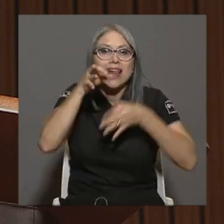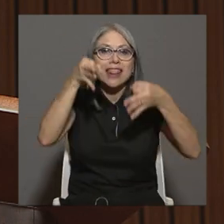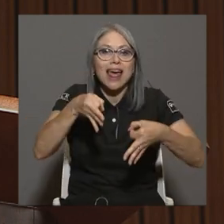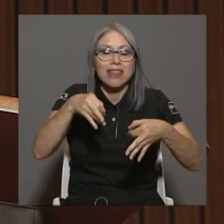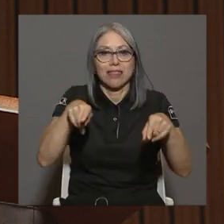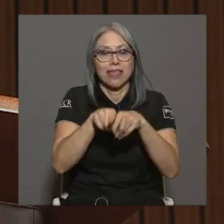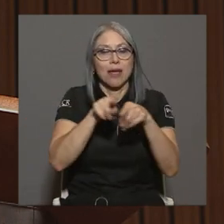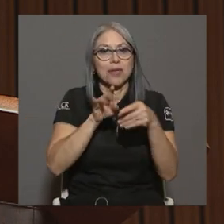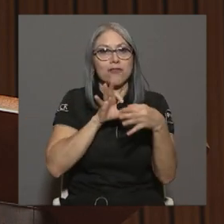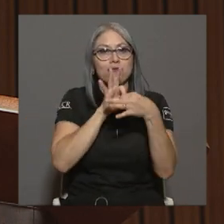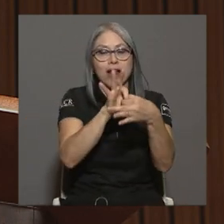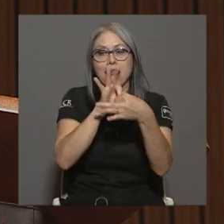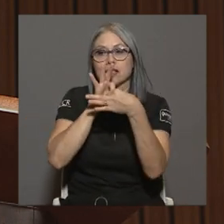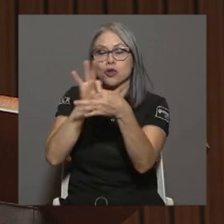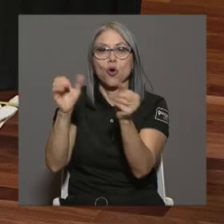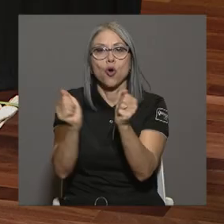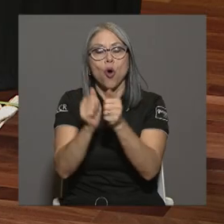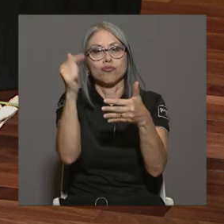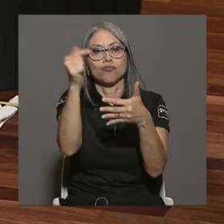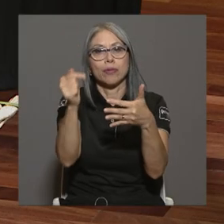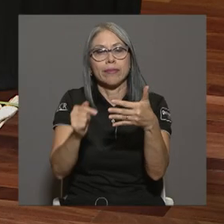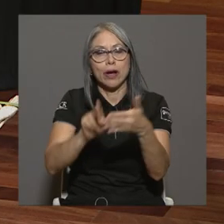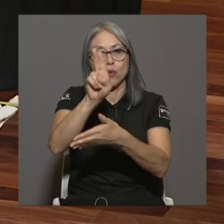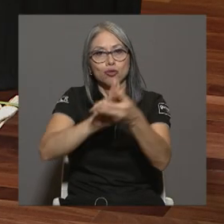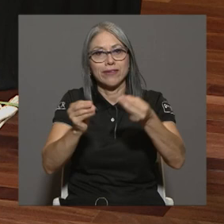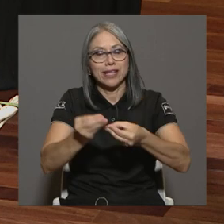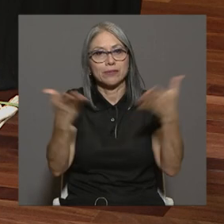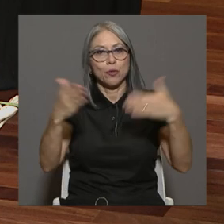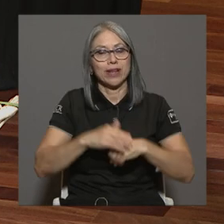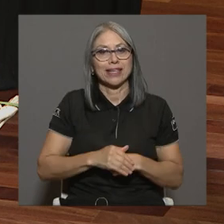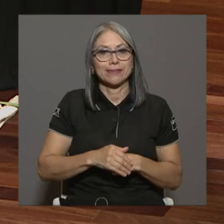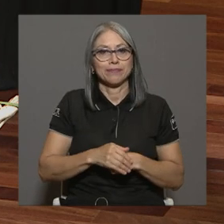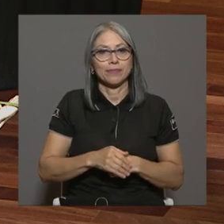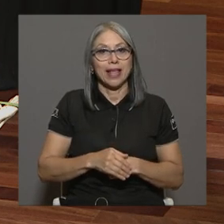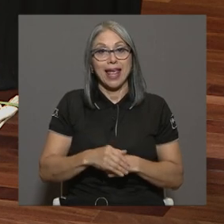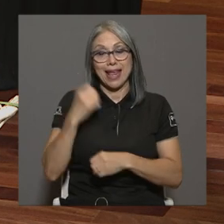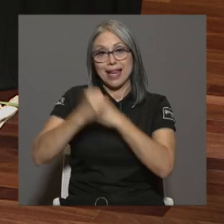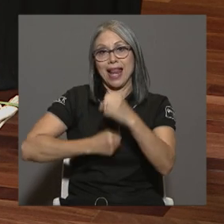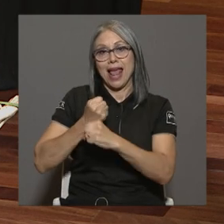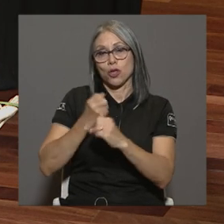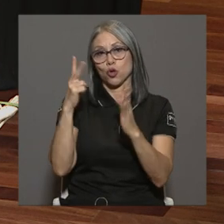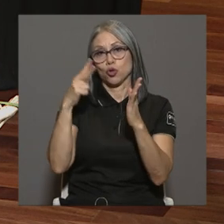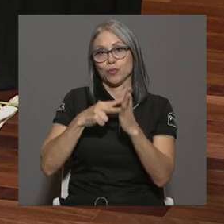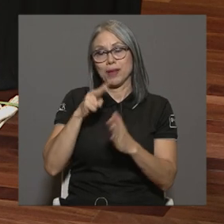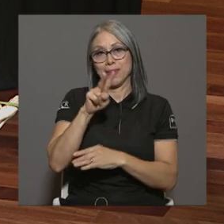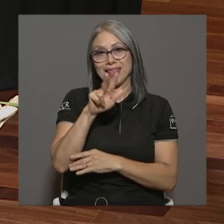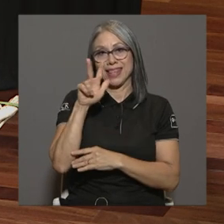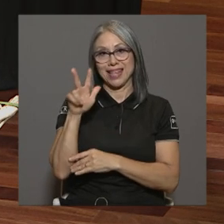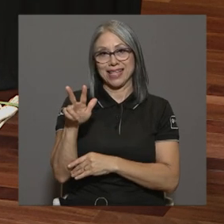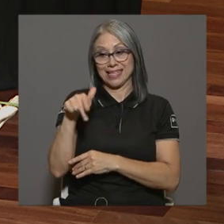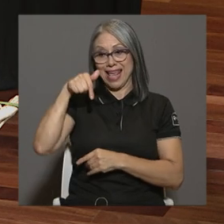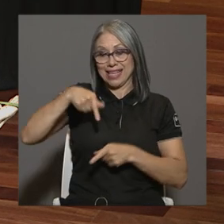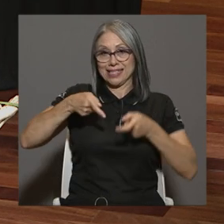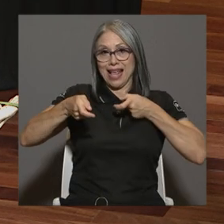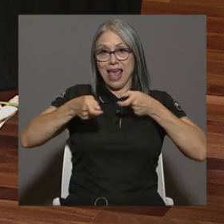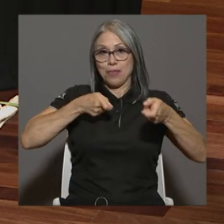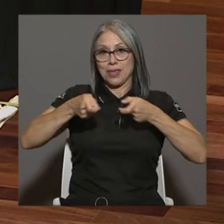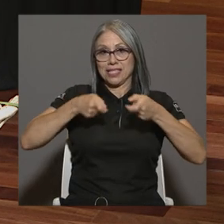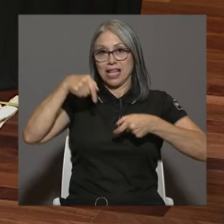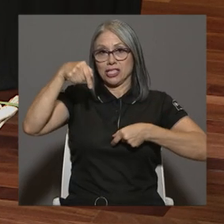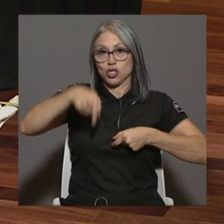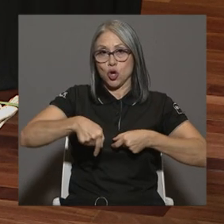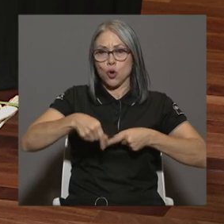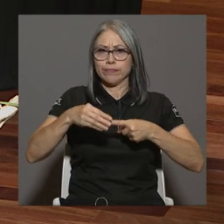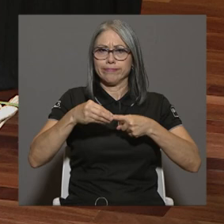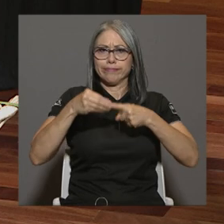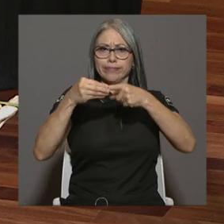las universidades públicas. Durante el año 2023, esta administración priorizó